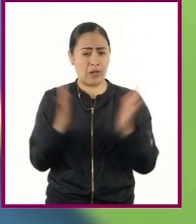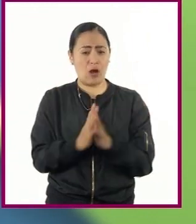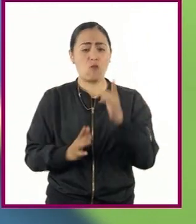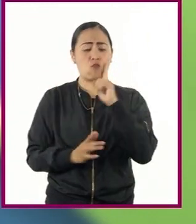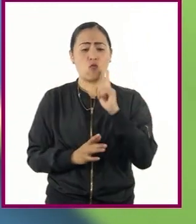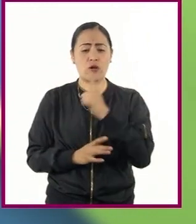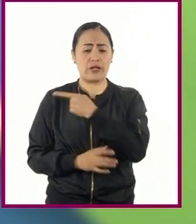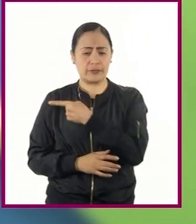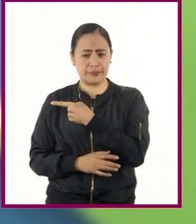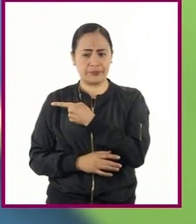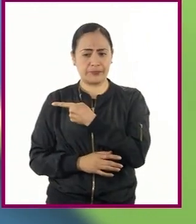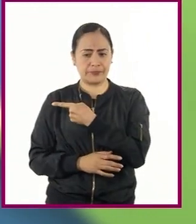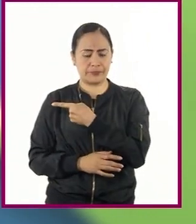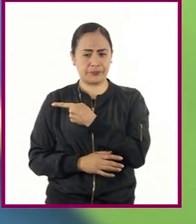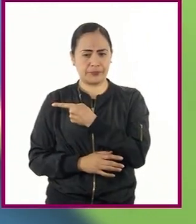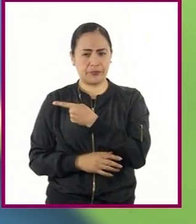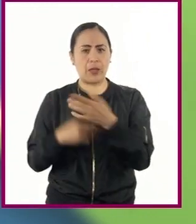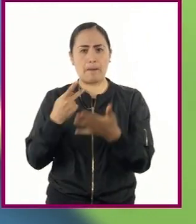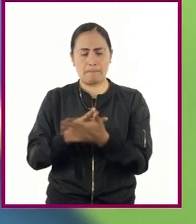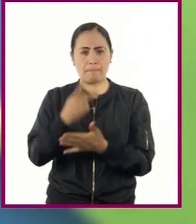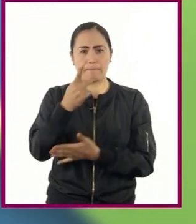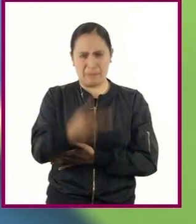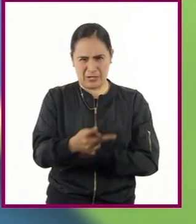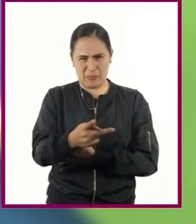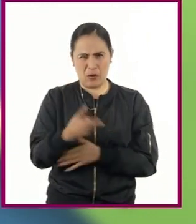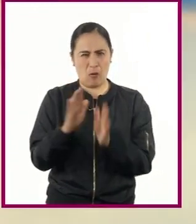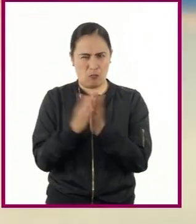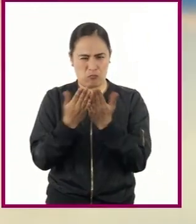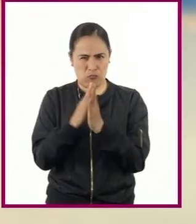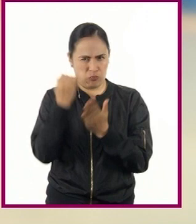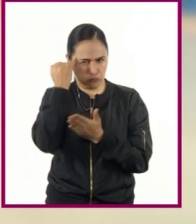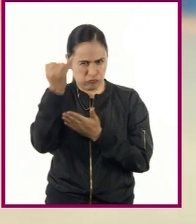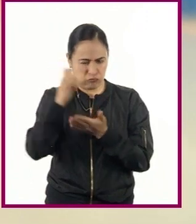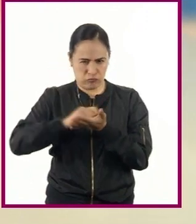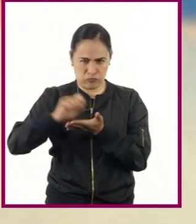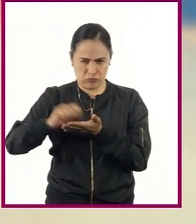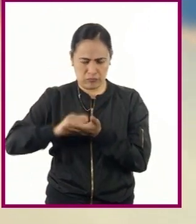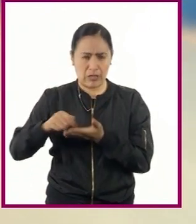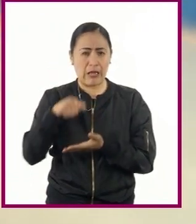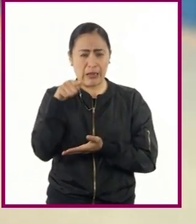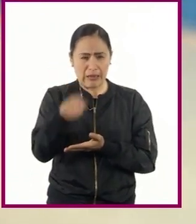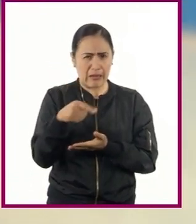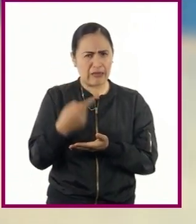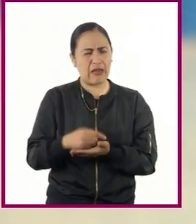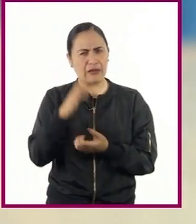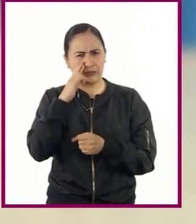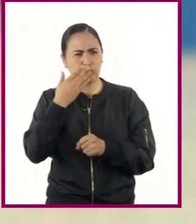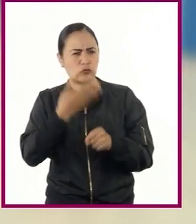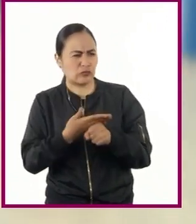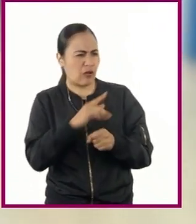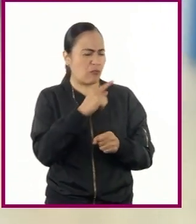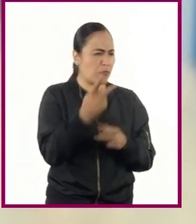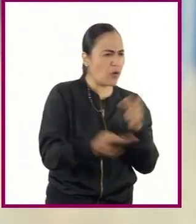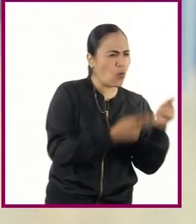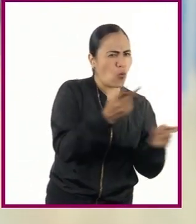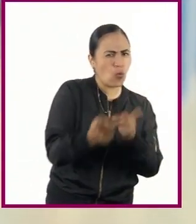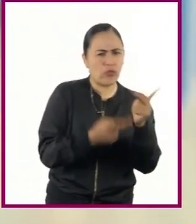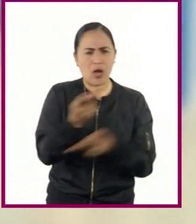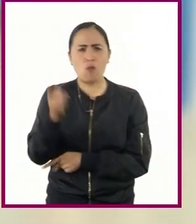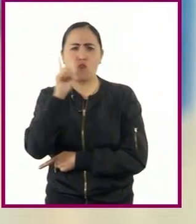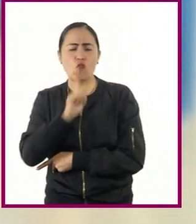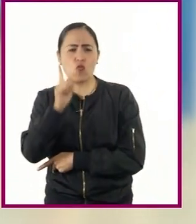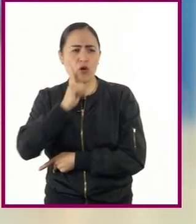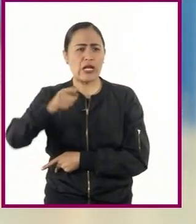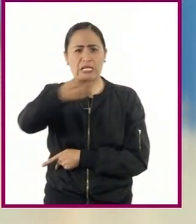Svetlana Alexievich, Premio Nobel de Literatura, se dio a la tarea de recoger diversos testimonios de mujeres que